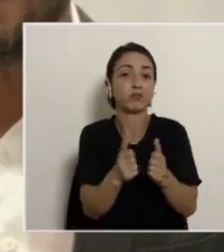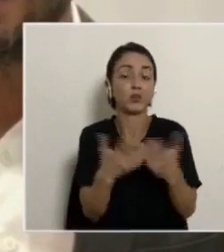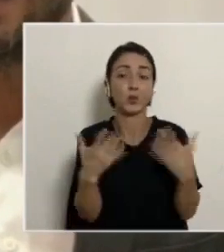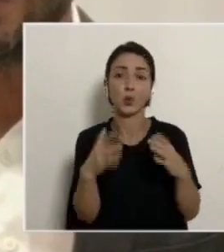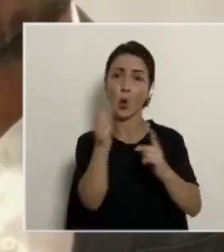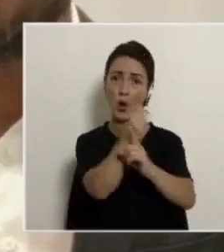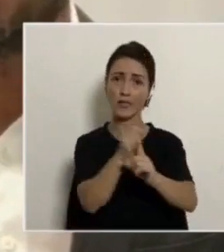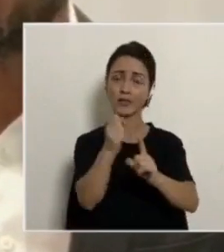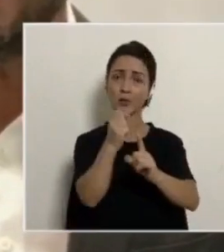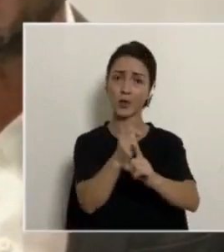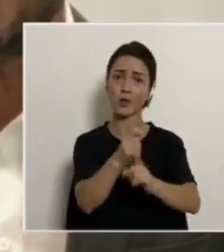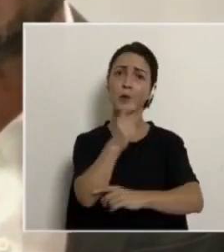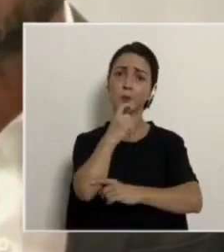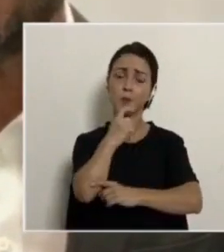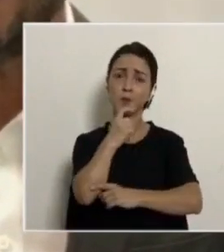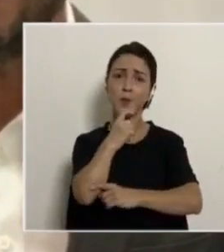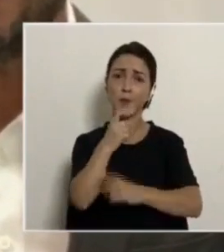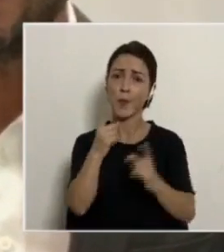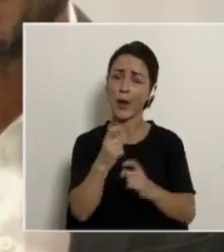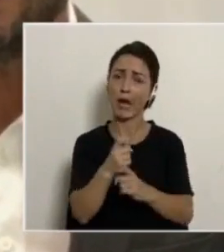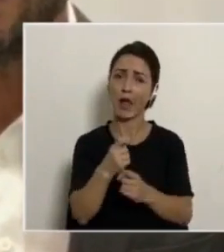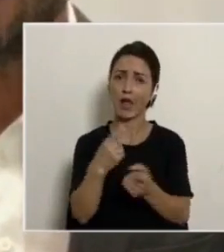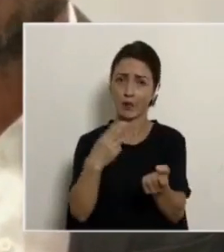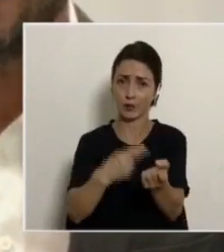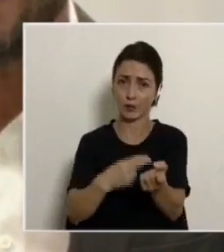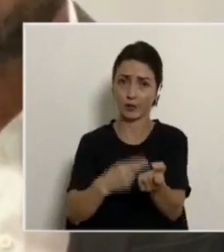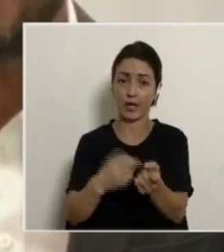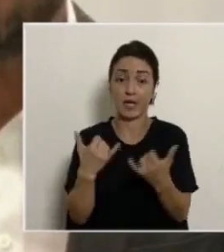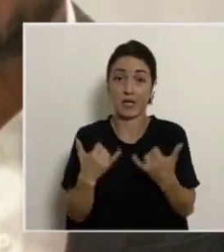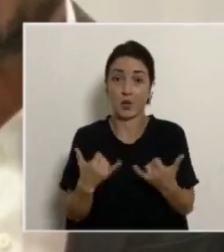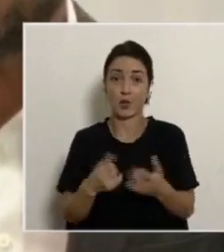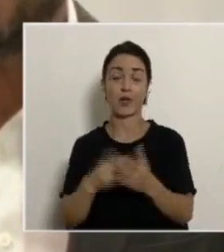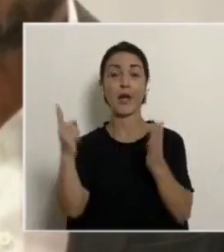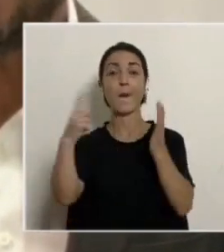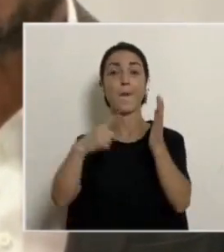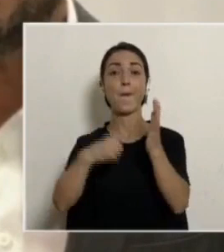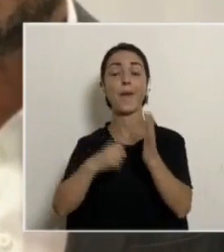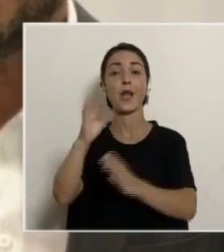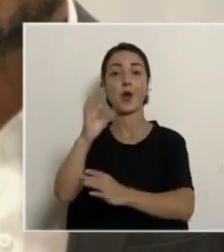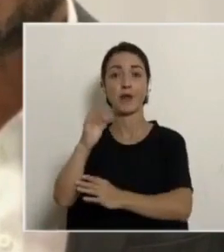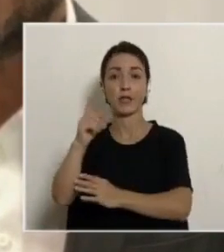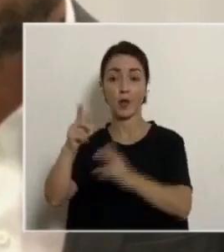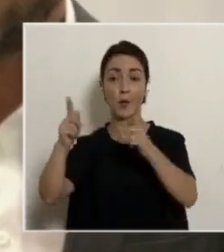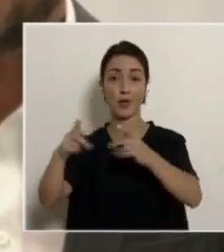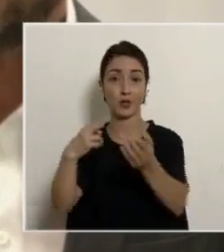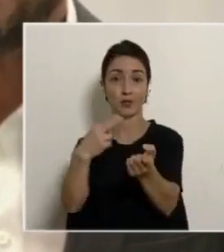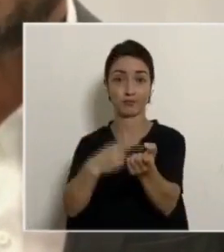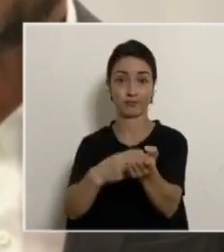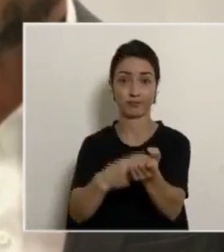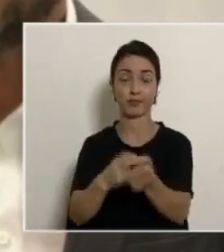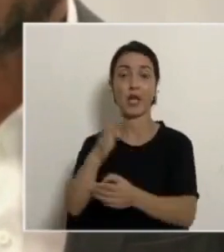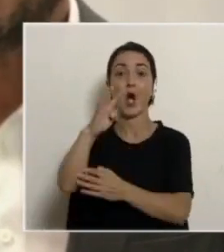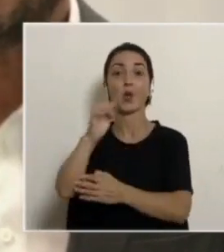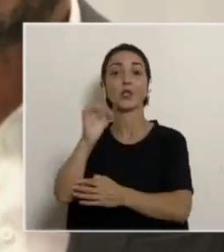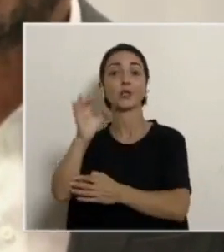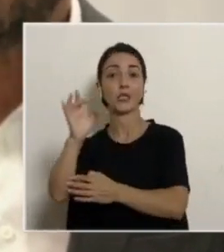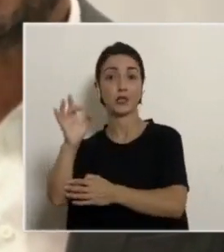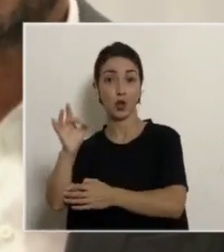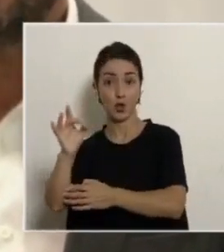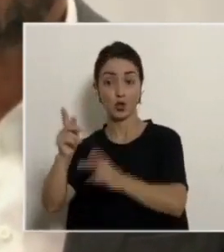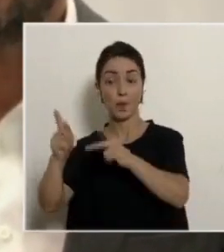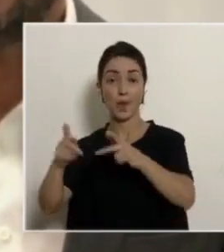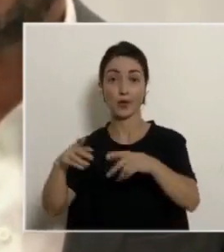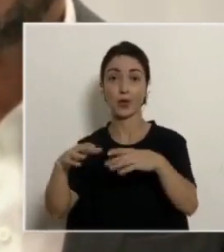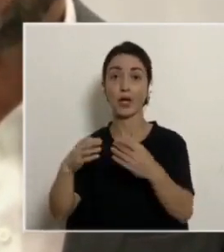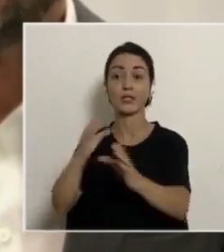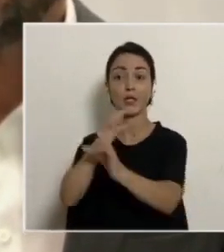situación crítica de ocupación hospitalaria, que tiene al día de hoy a 1.091 personas internadas, 408 de ellas en